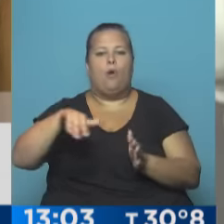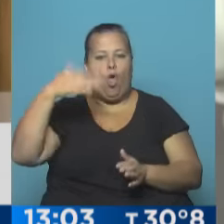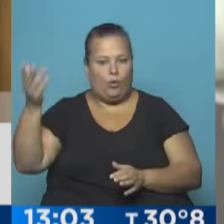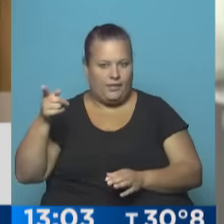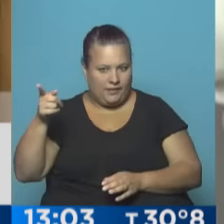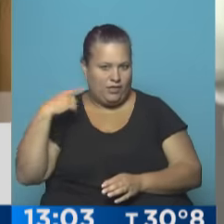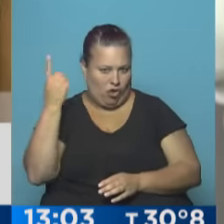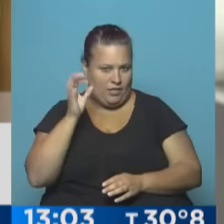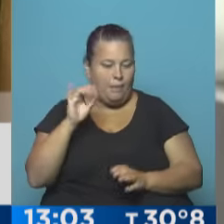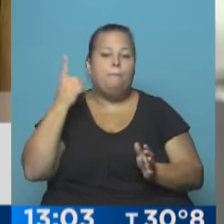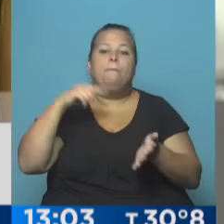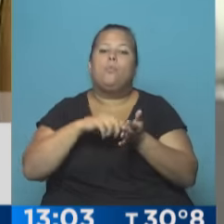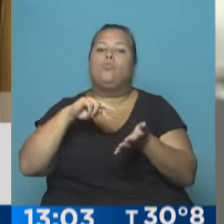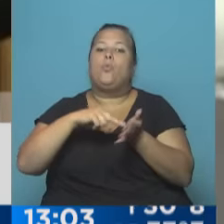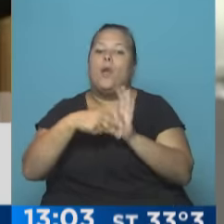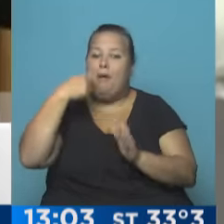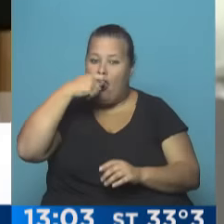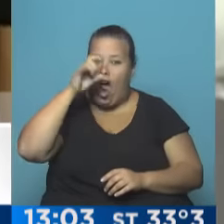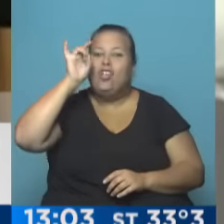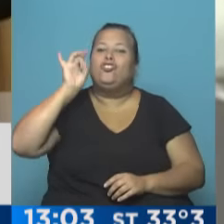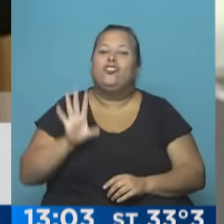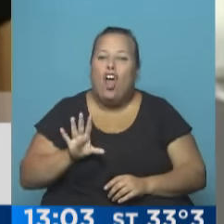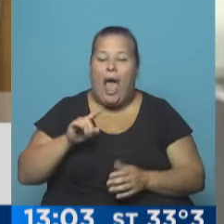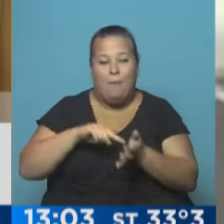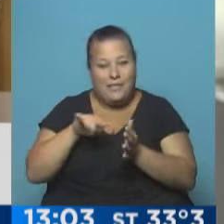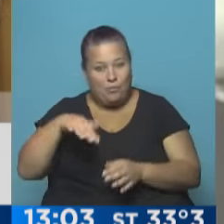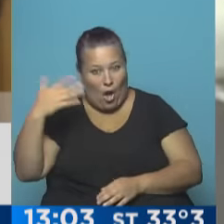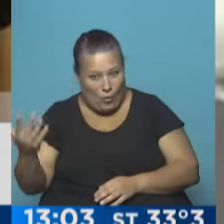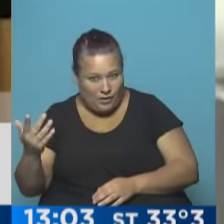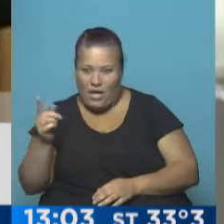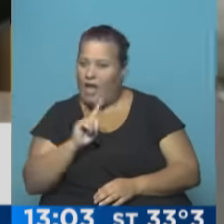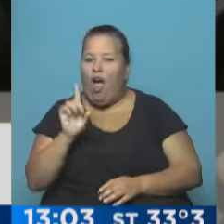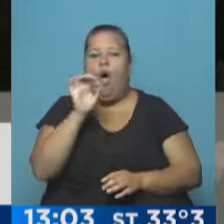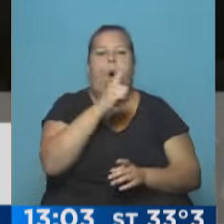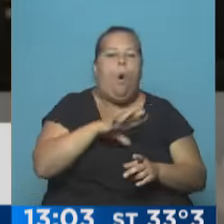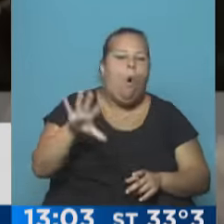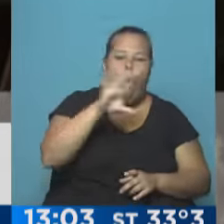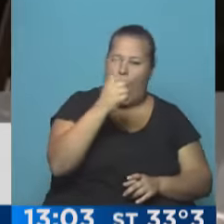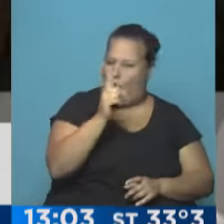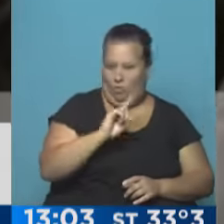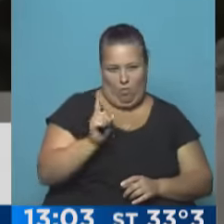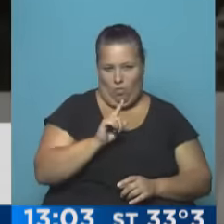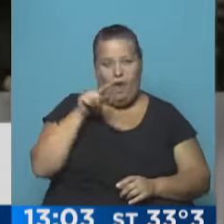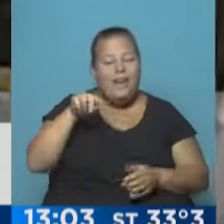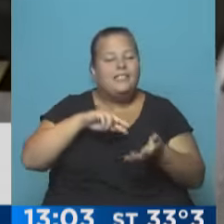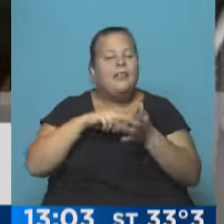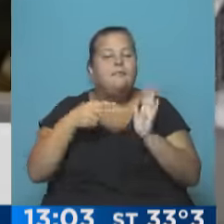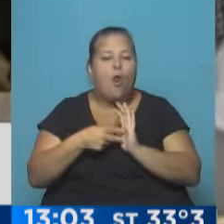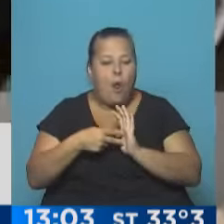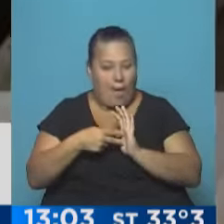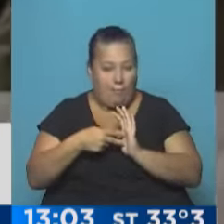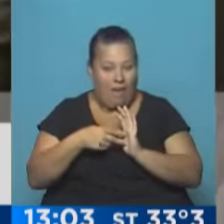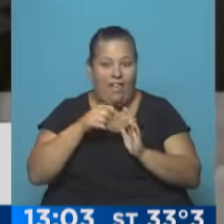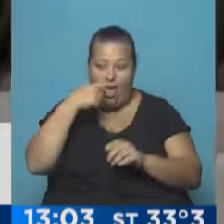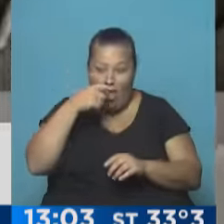Aires pero el problema de narcotráfico no está Solamente en la provincia de Buenos Aires o en una sola región es un problema